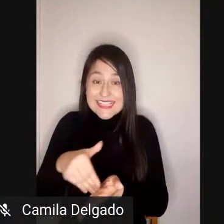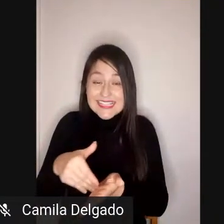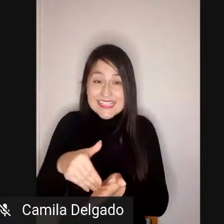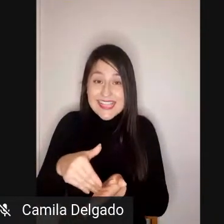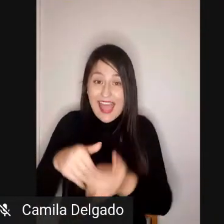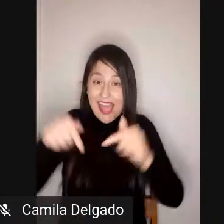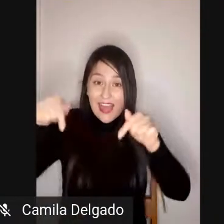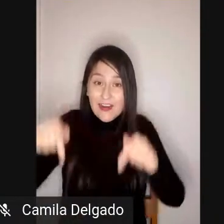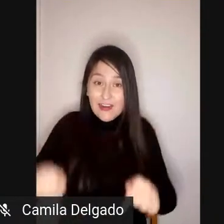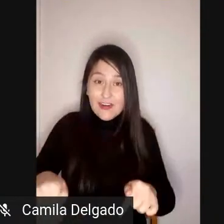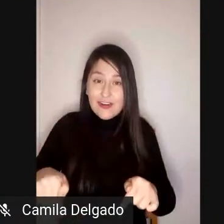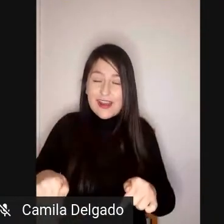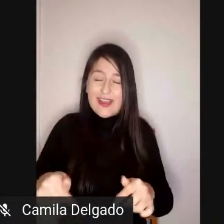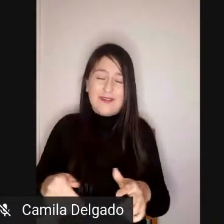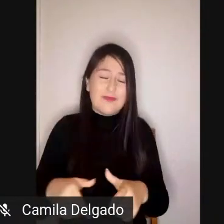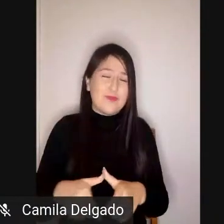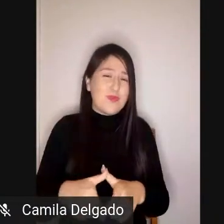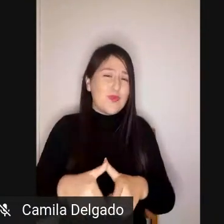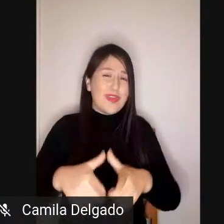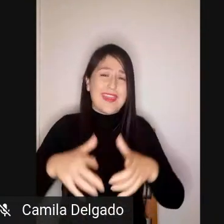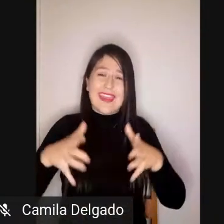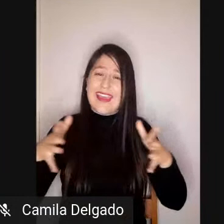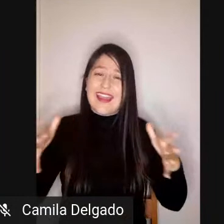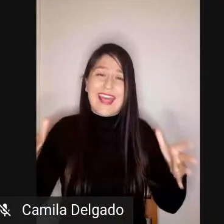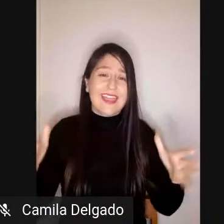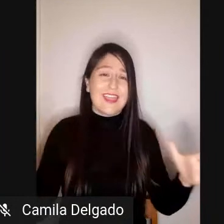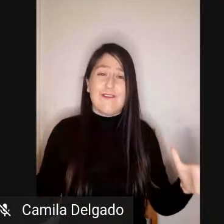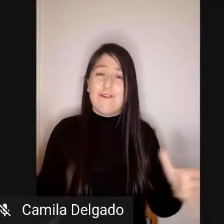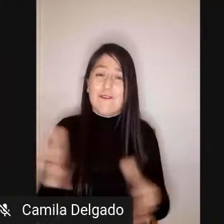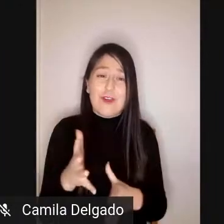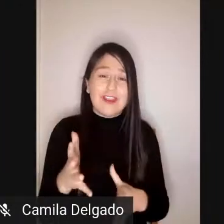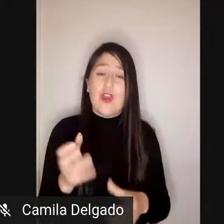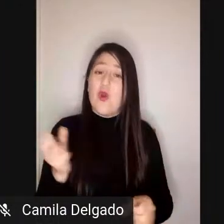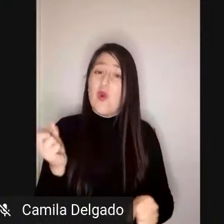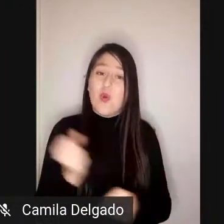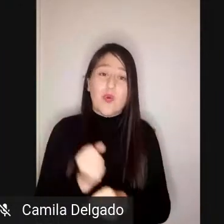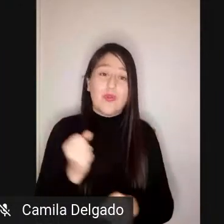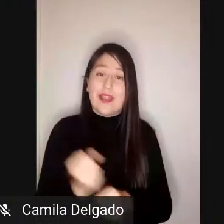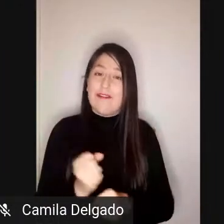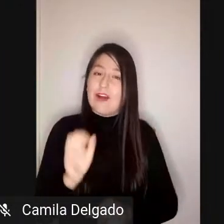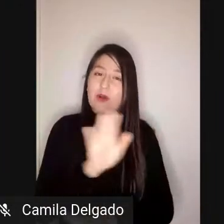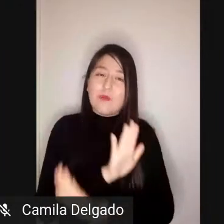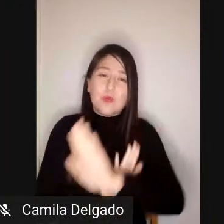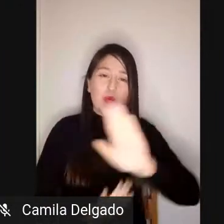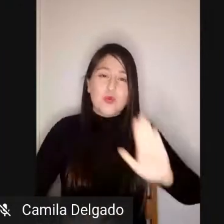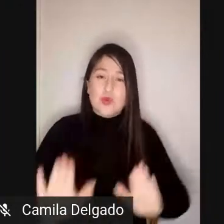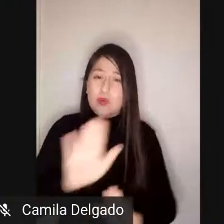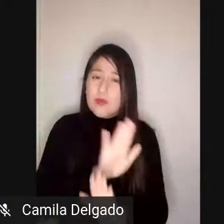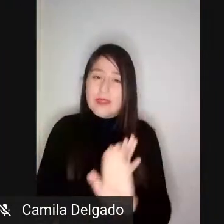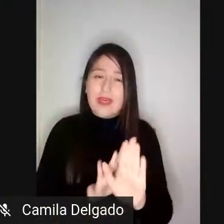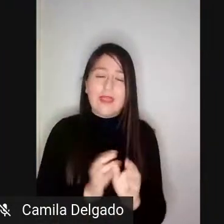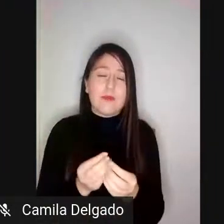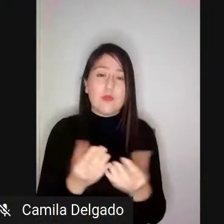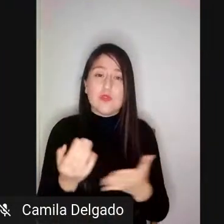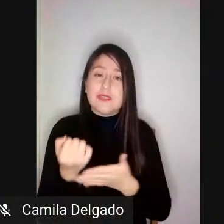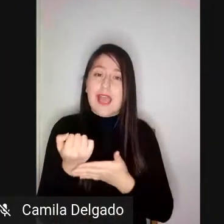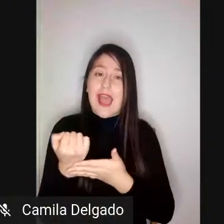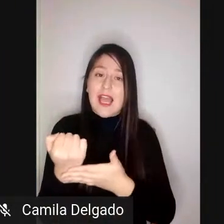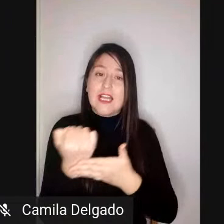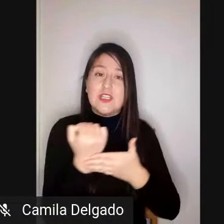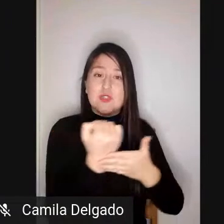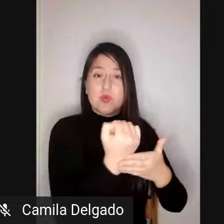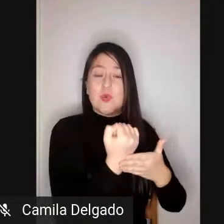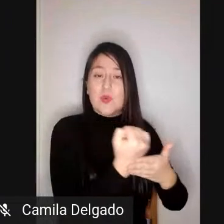es gigantesca. El trabajo va a tener que ser un trabajo con mucho cuidado, de mucha generosidad,